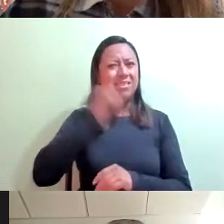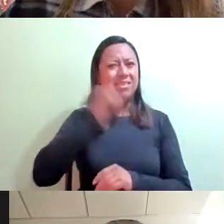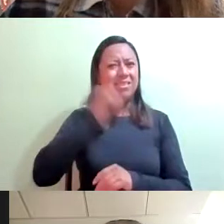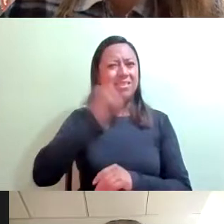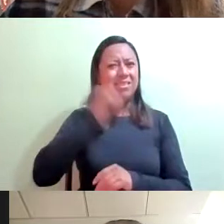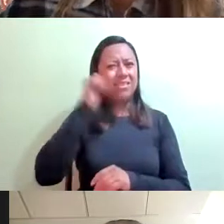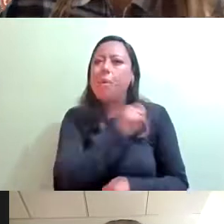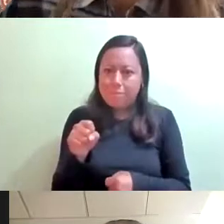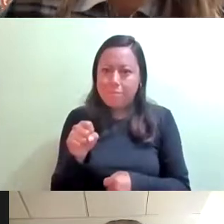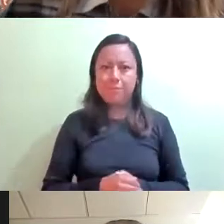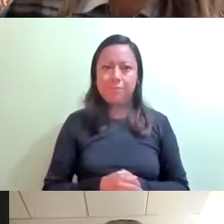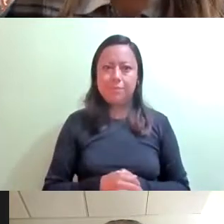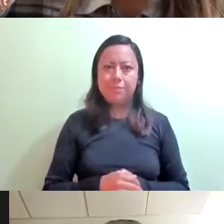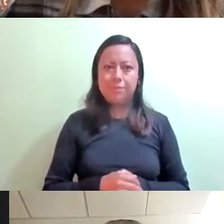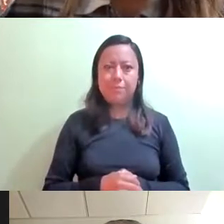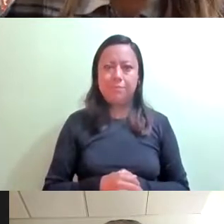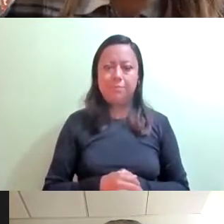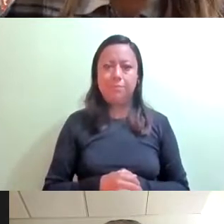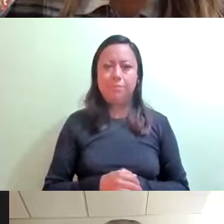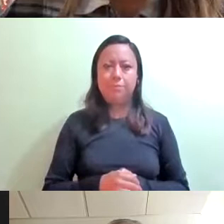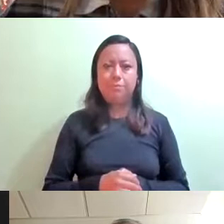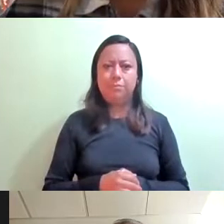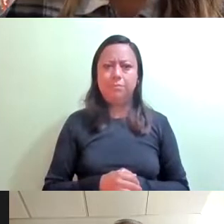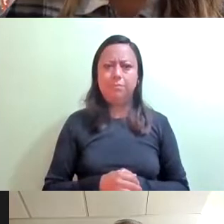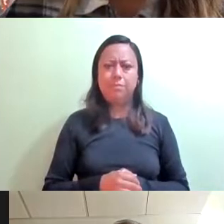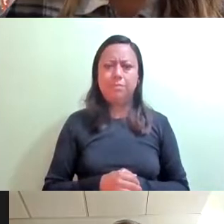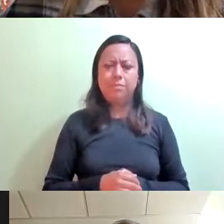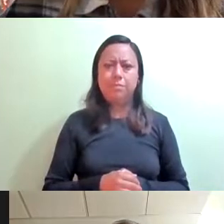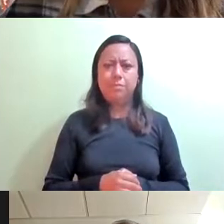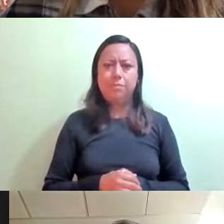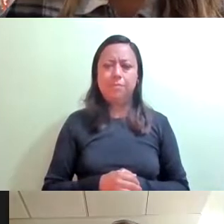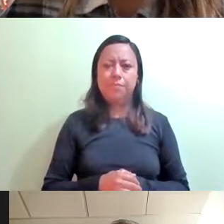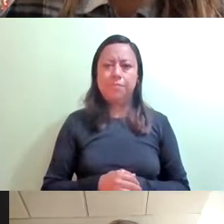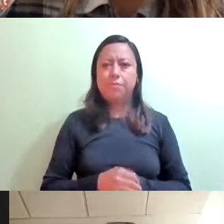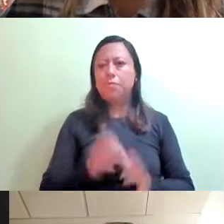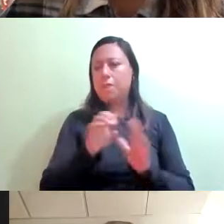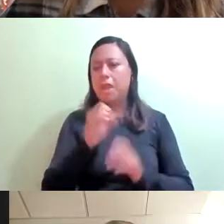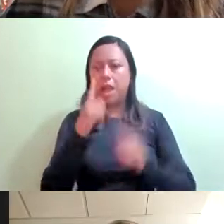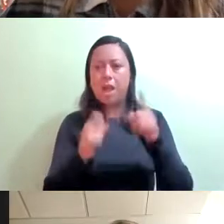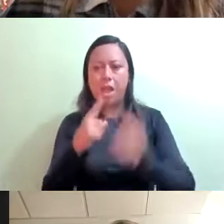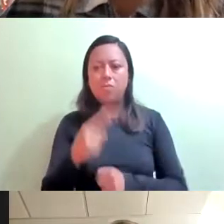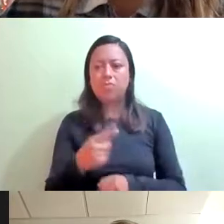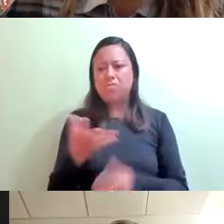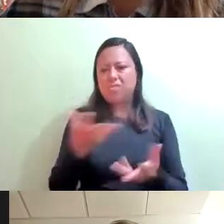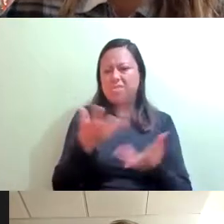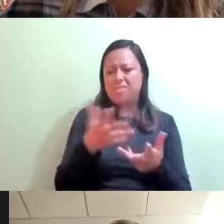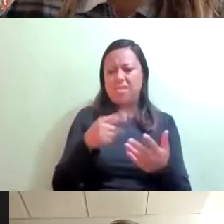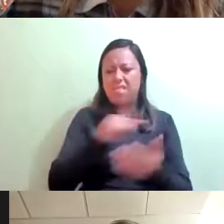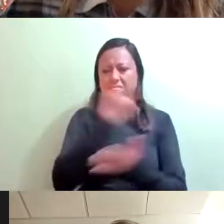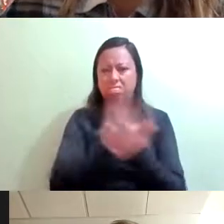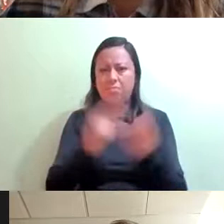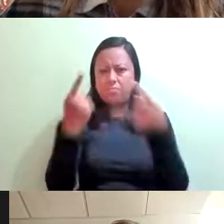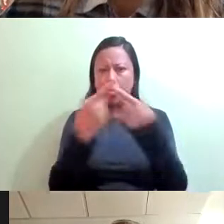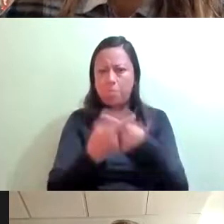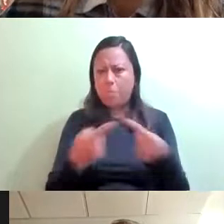sexuales, por delitos de narcotráfico. Bueno, en este país ahora sí